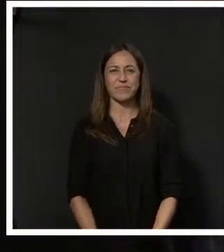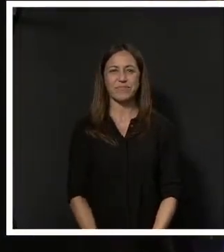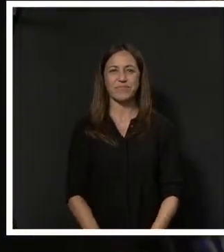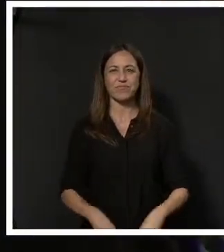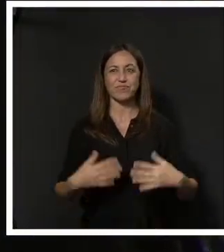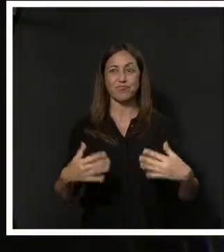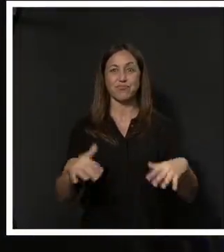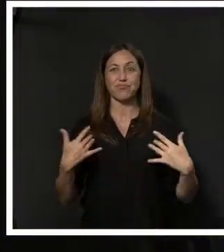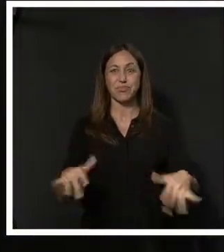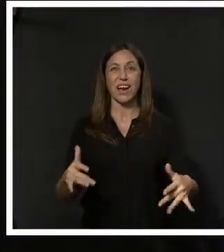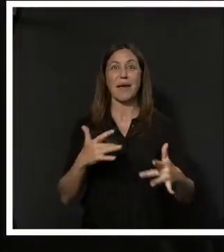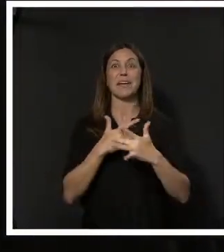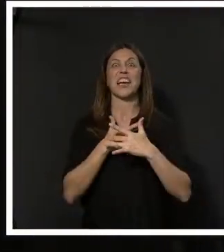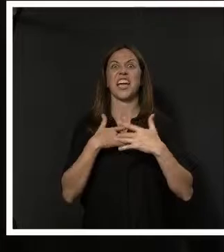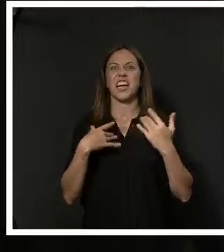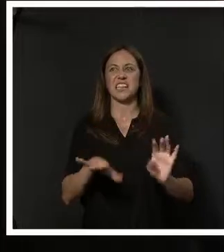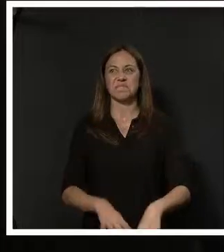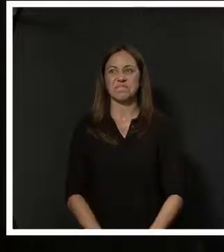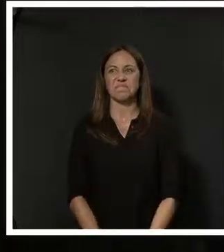la virgen